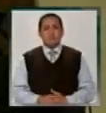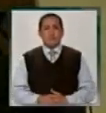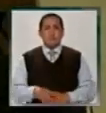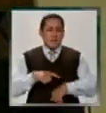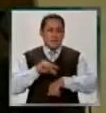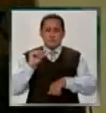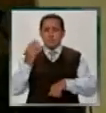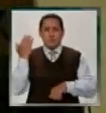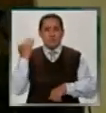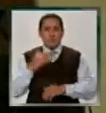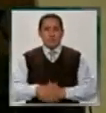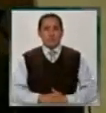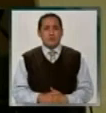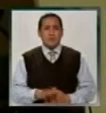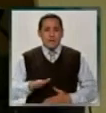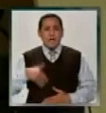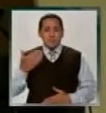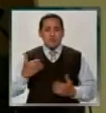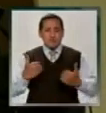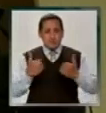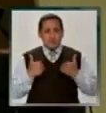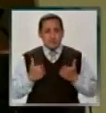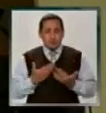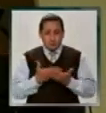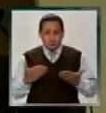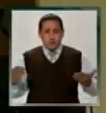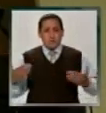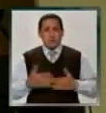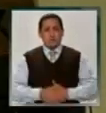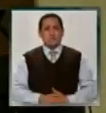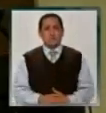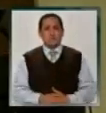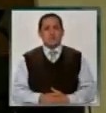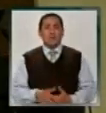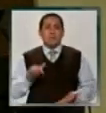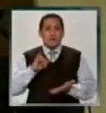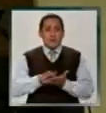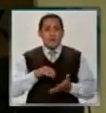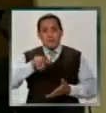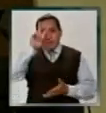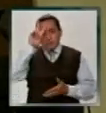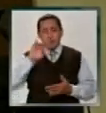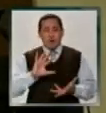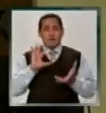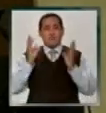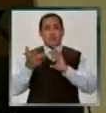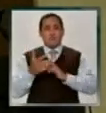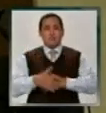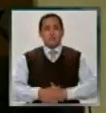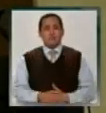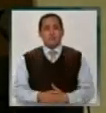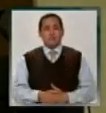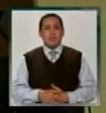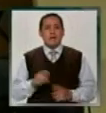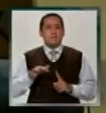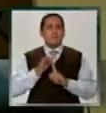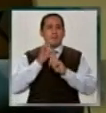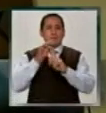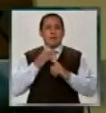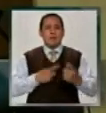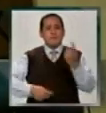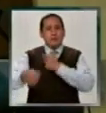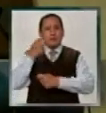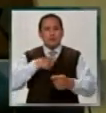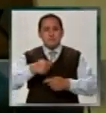Hace poco hemos tenido cifras de que Perú se ha convertido en el principal exportador